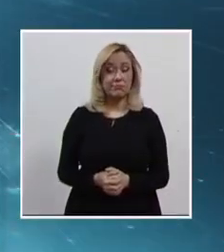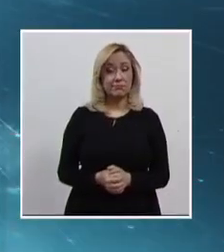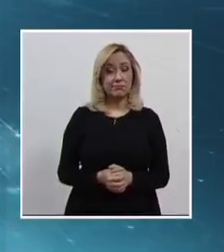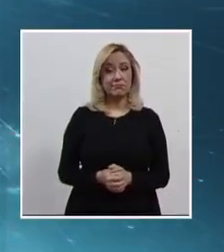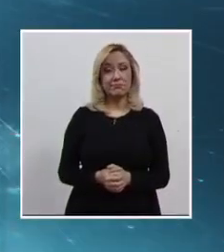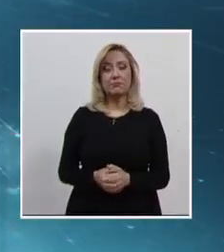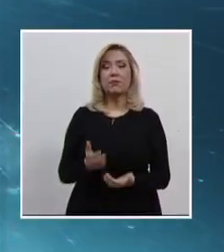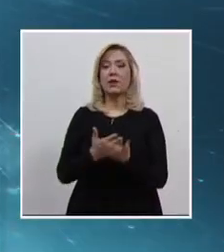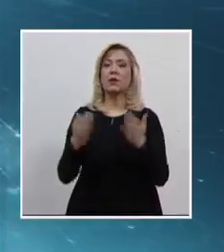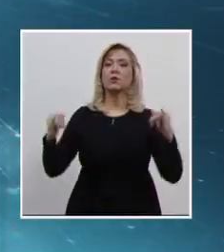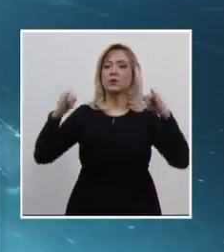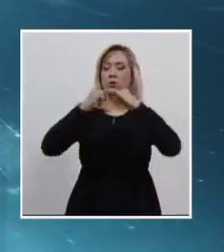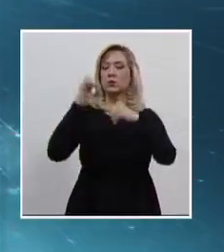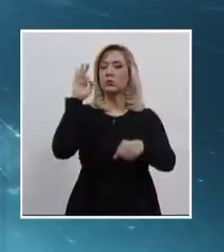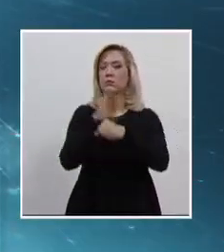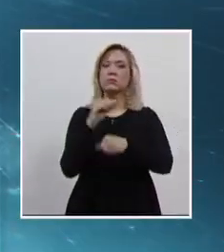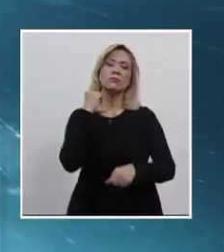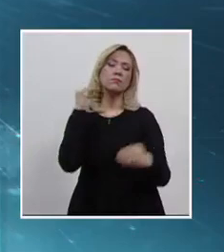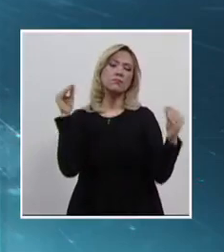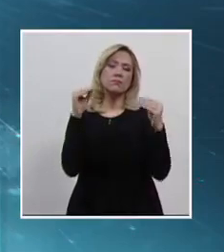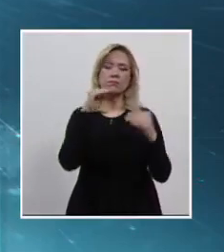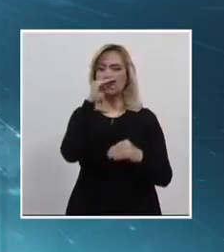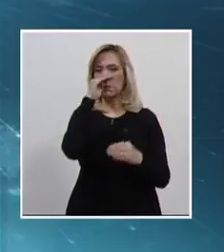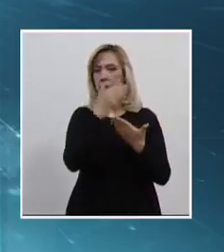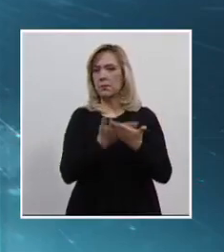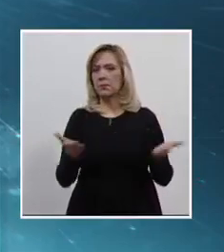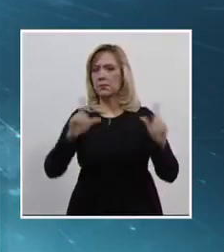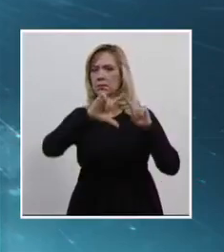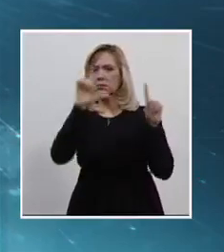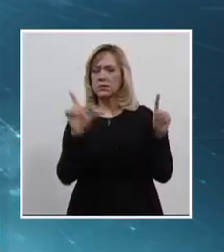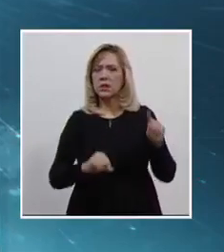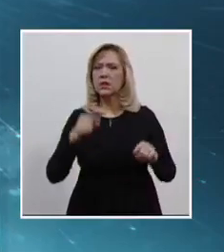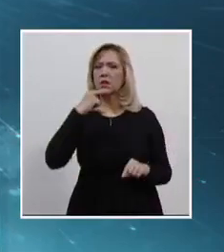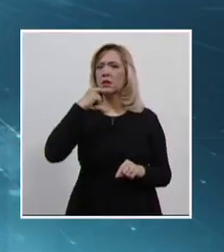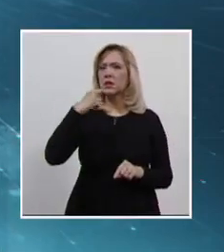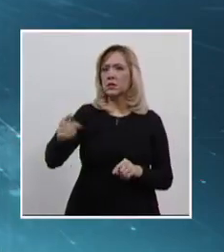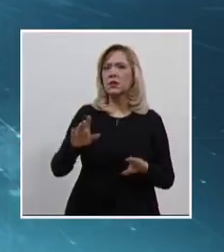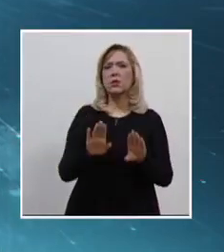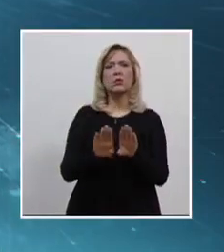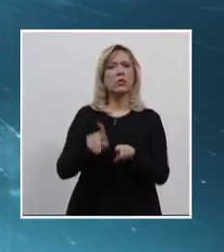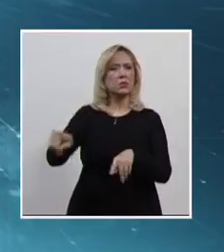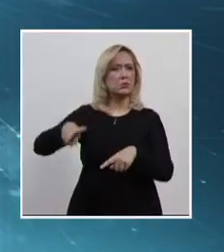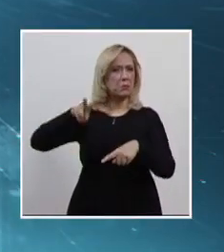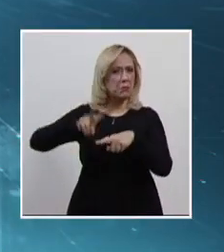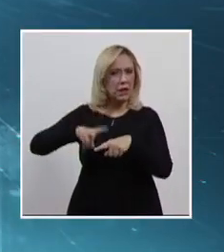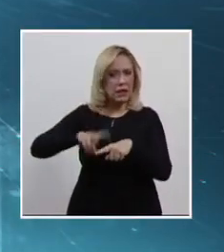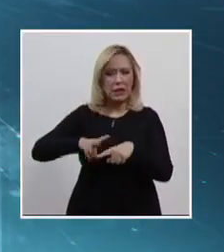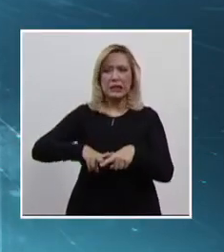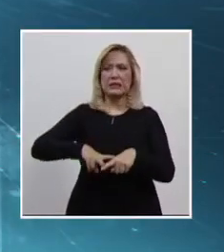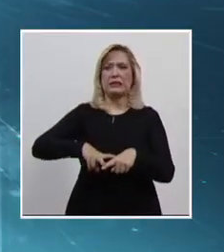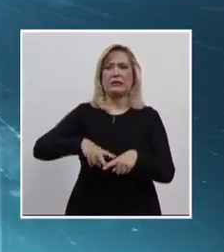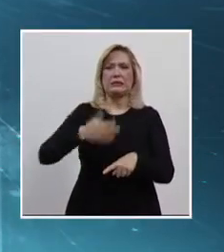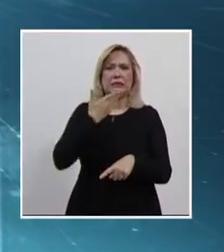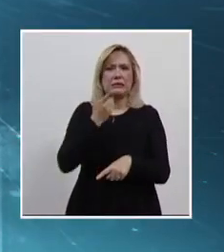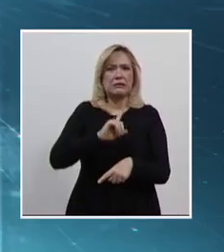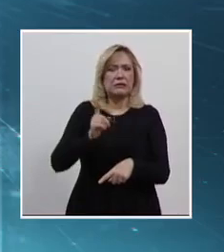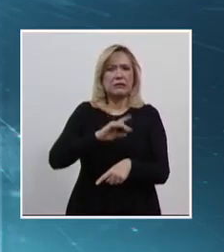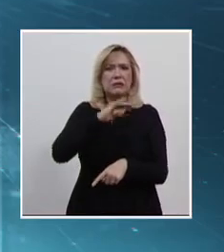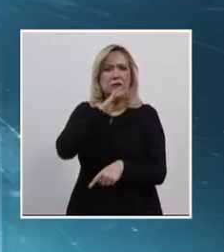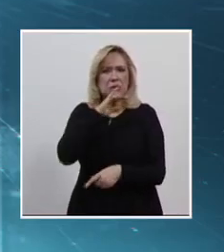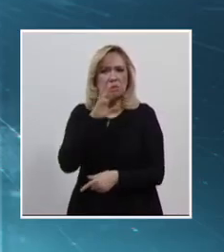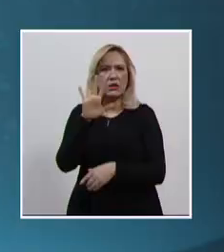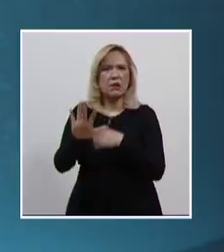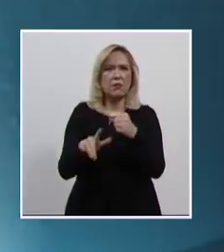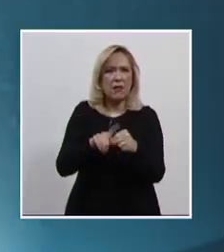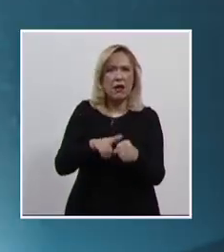La Defensoría Pública Federal demostró que las condiciones ambientales de un parque afectaban a los visitantes, flora y fauna